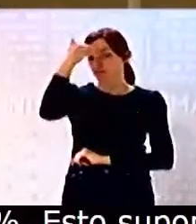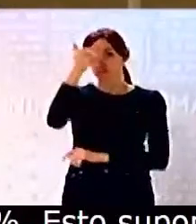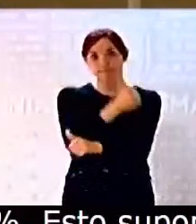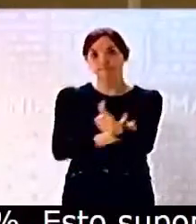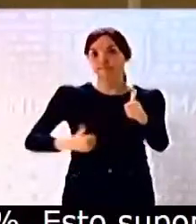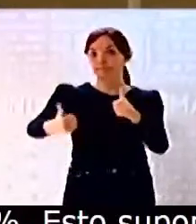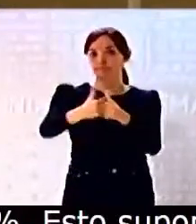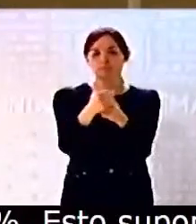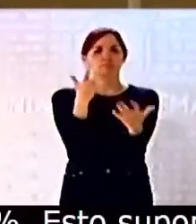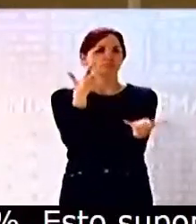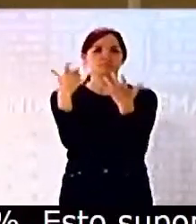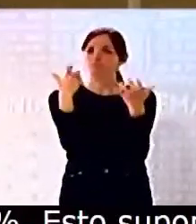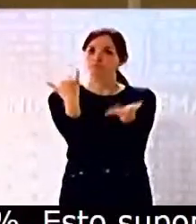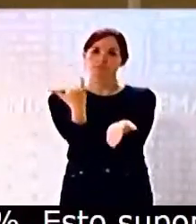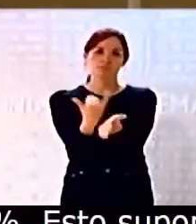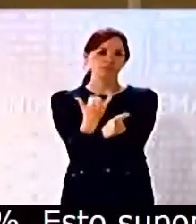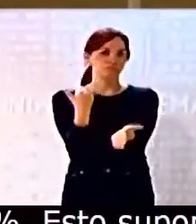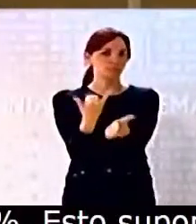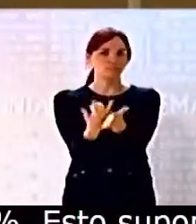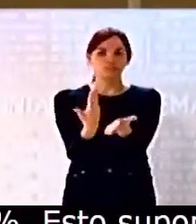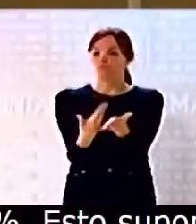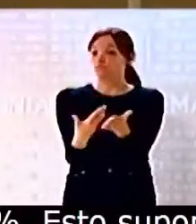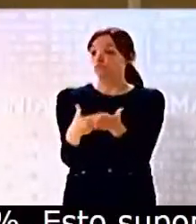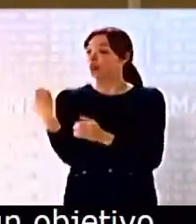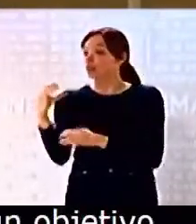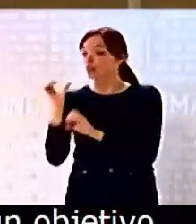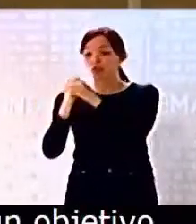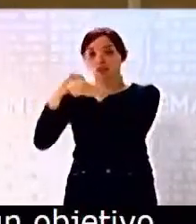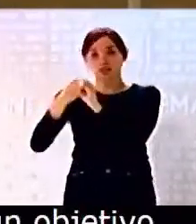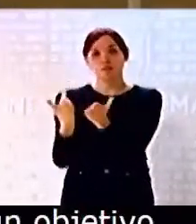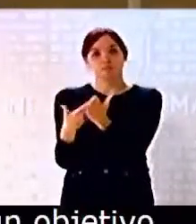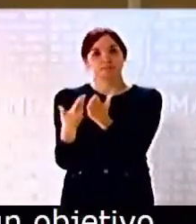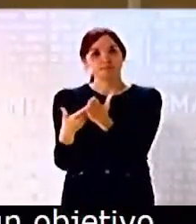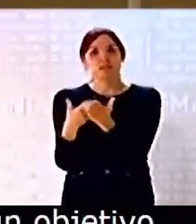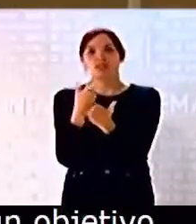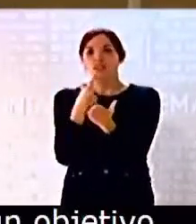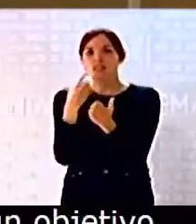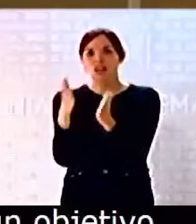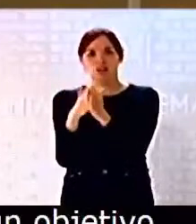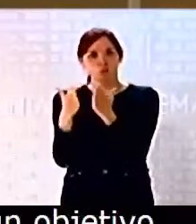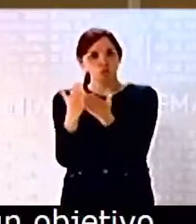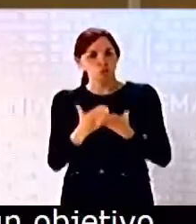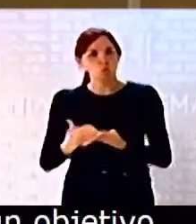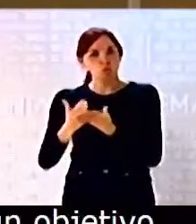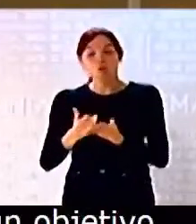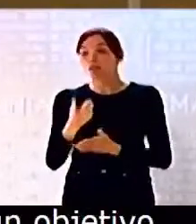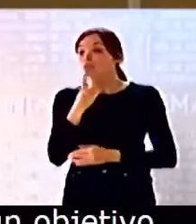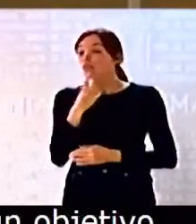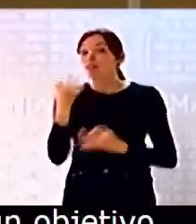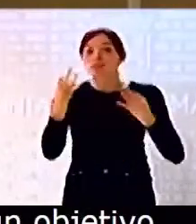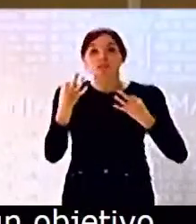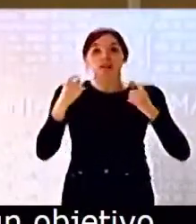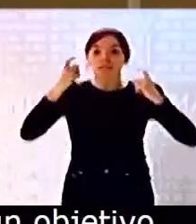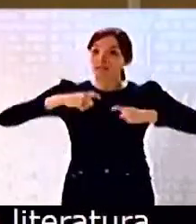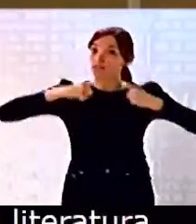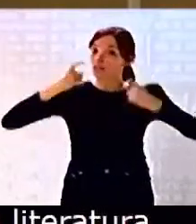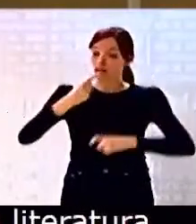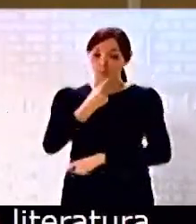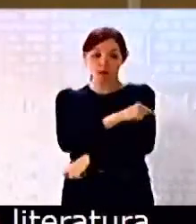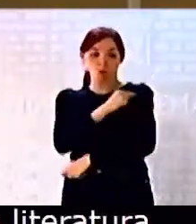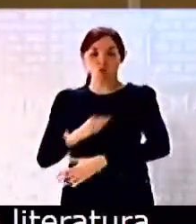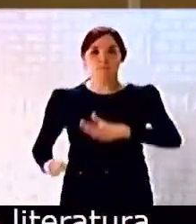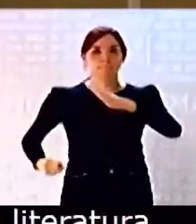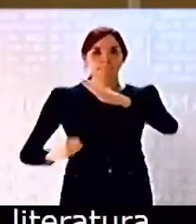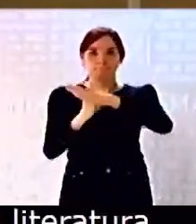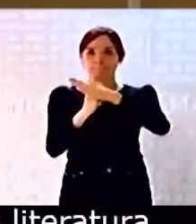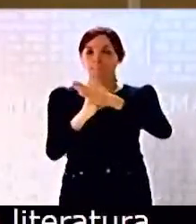está demostrado en la mayoría de la literatura científica, que tenemos que conseguir una máxima vacunación en las